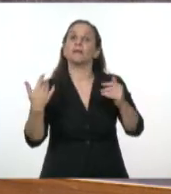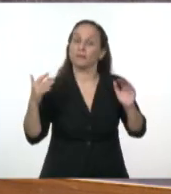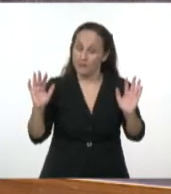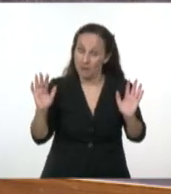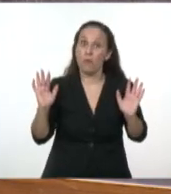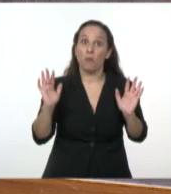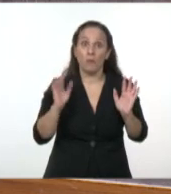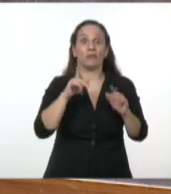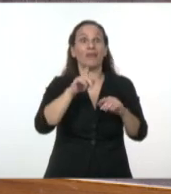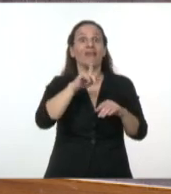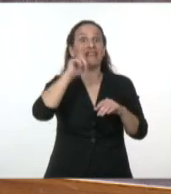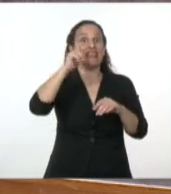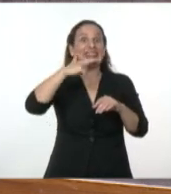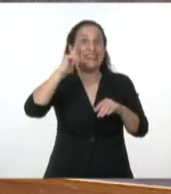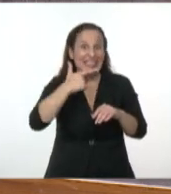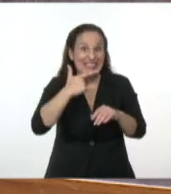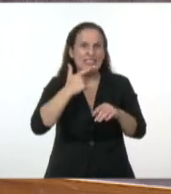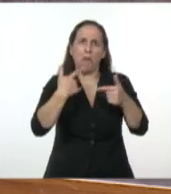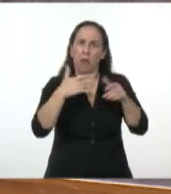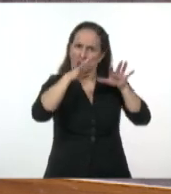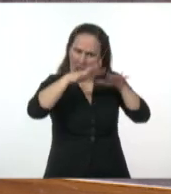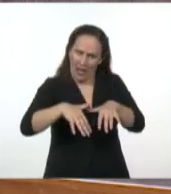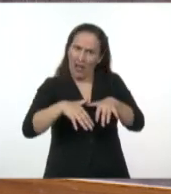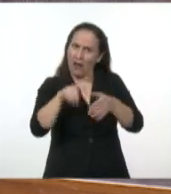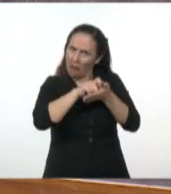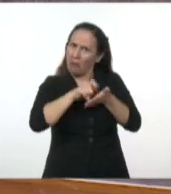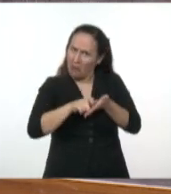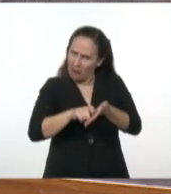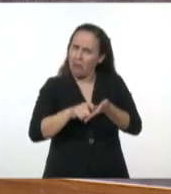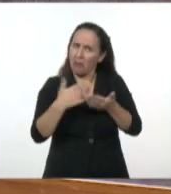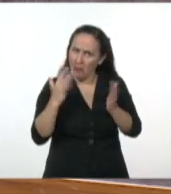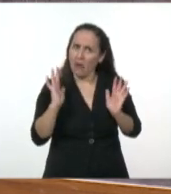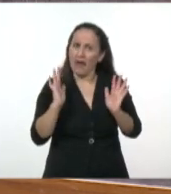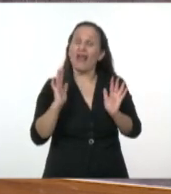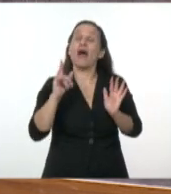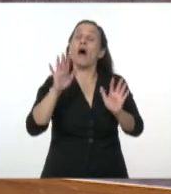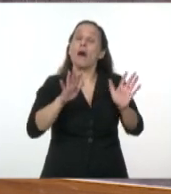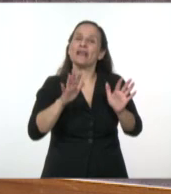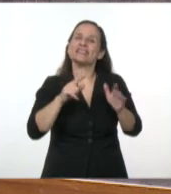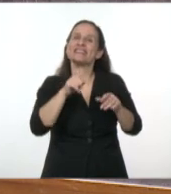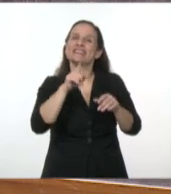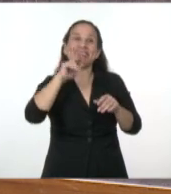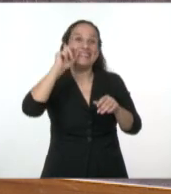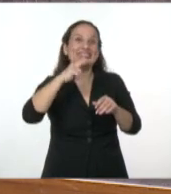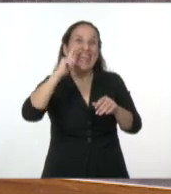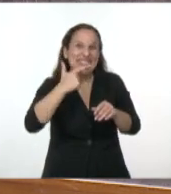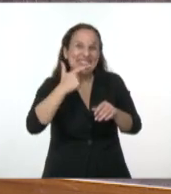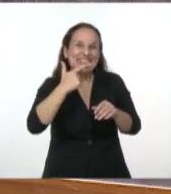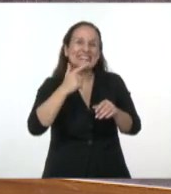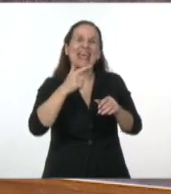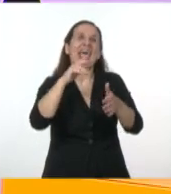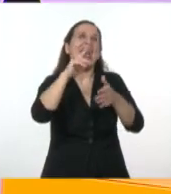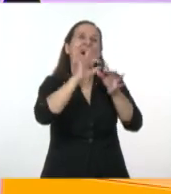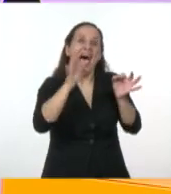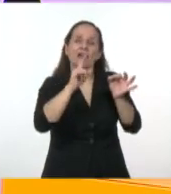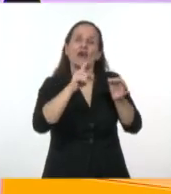escrita en el texto argumentativo, ya sea una carta de lector o de otro tipo, o muchas veces la tesis está desarrollada